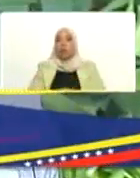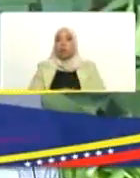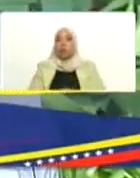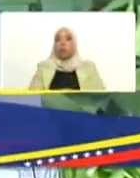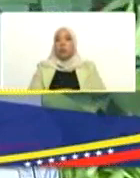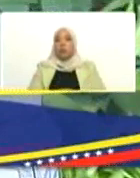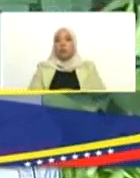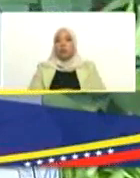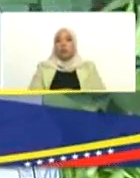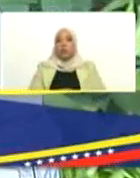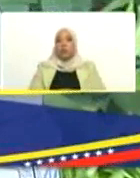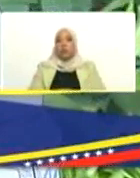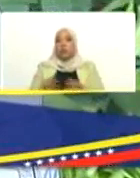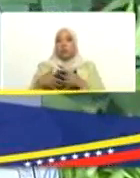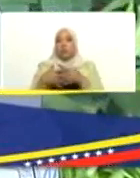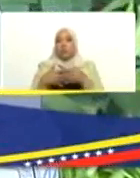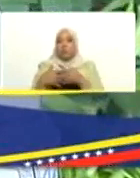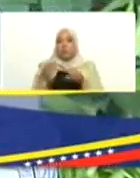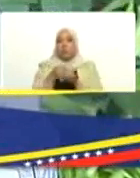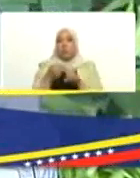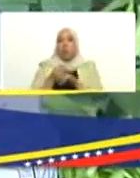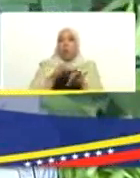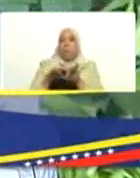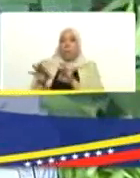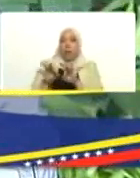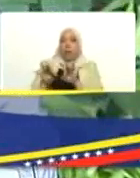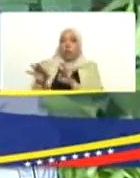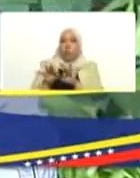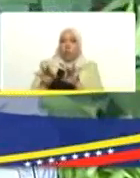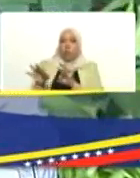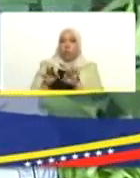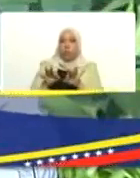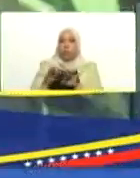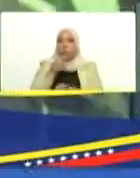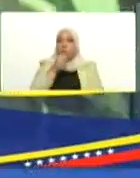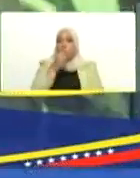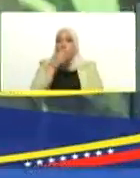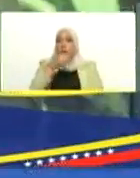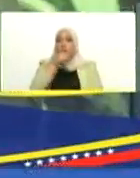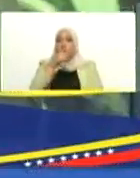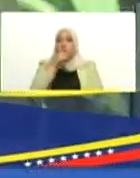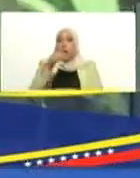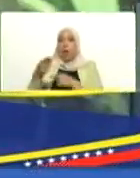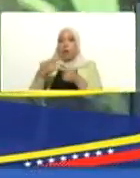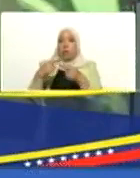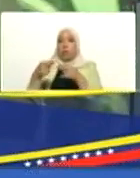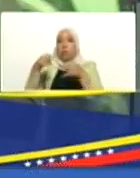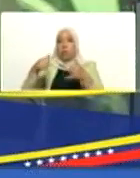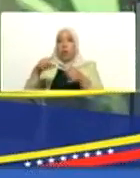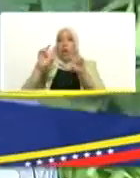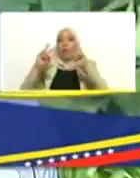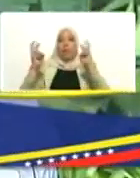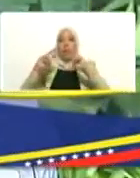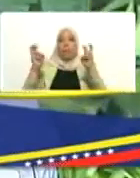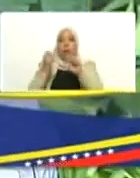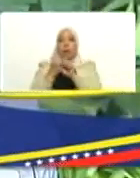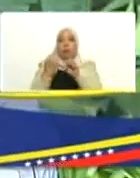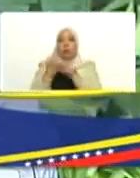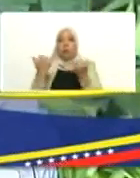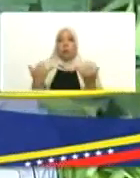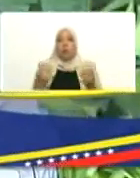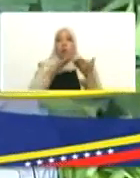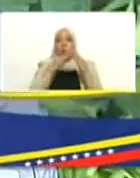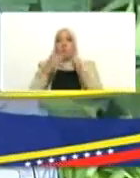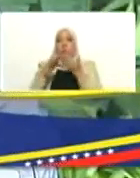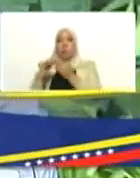Llegó recuperándolo todo. Bueno, prepárate, que vienen buenas noticias en relación a estos temas y llamo a la